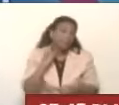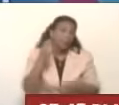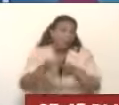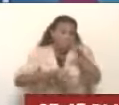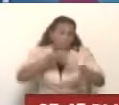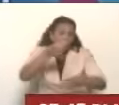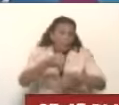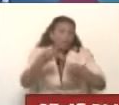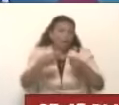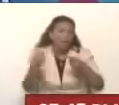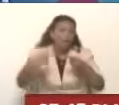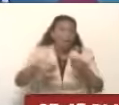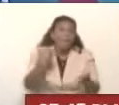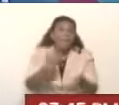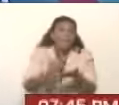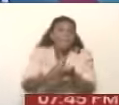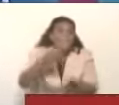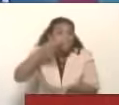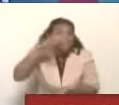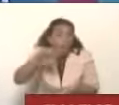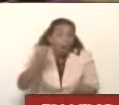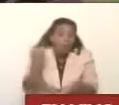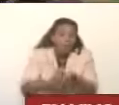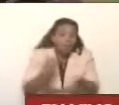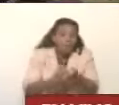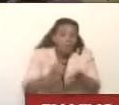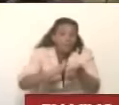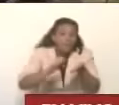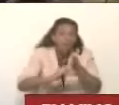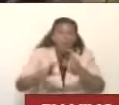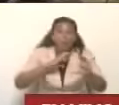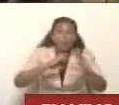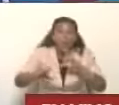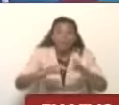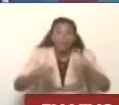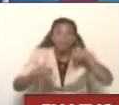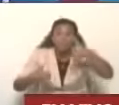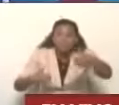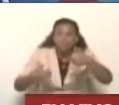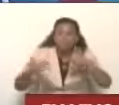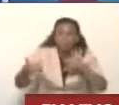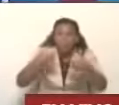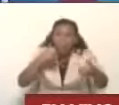y otro además las pruebas que se tienen de conversaciones,